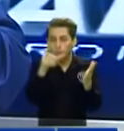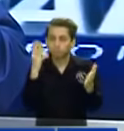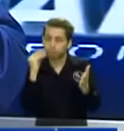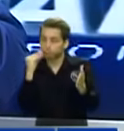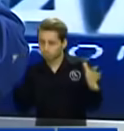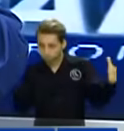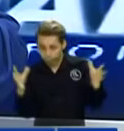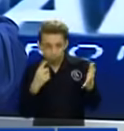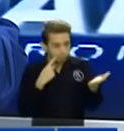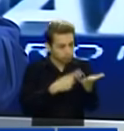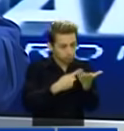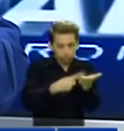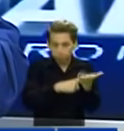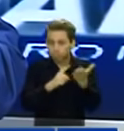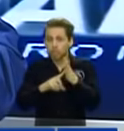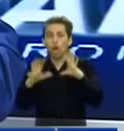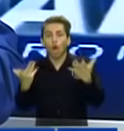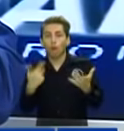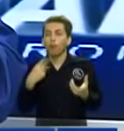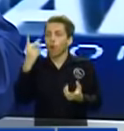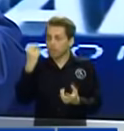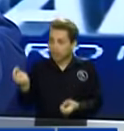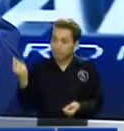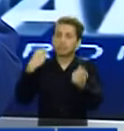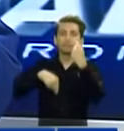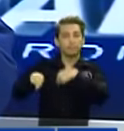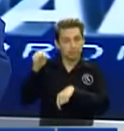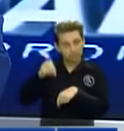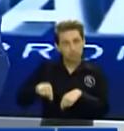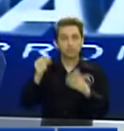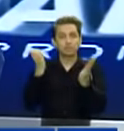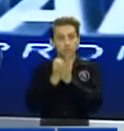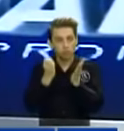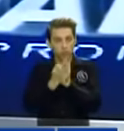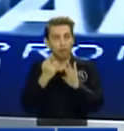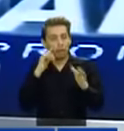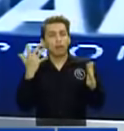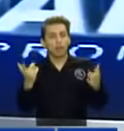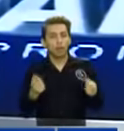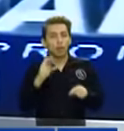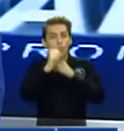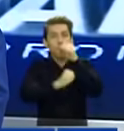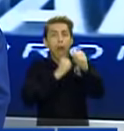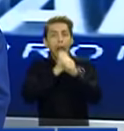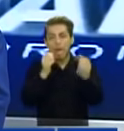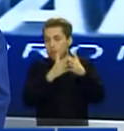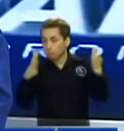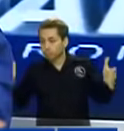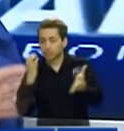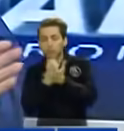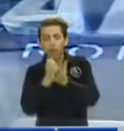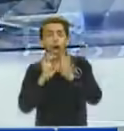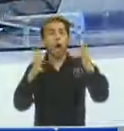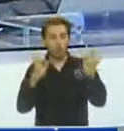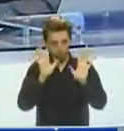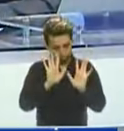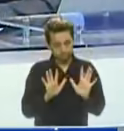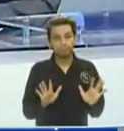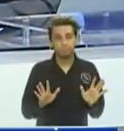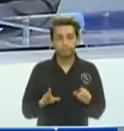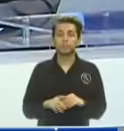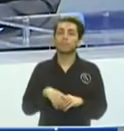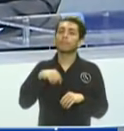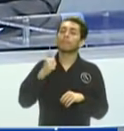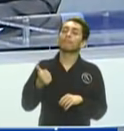vamos a regresar, el ciclo escolar, cómo lo vamos a retomar, etcétera, etcétera. Eso ya va en camino. Y el otro tema era el tema